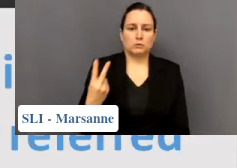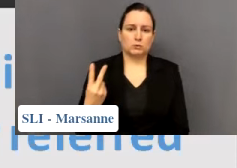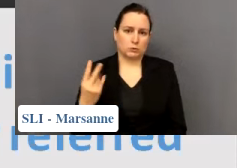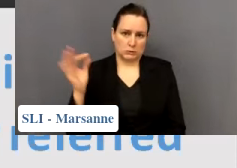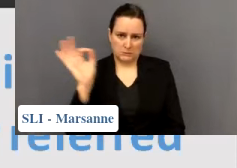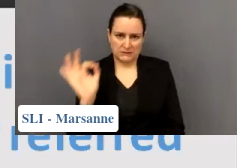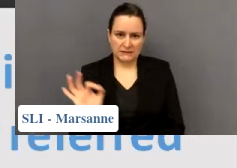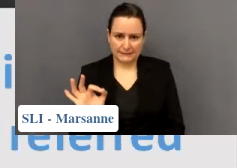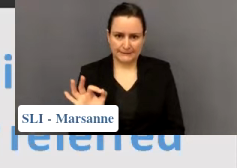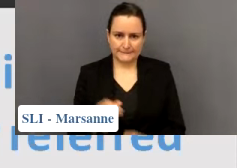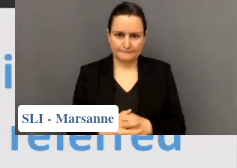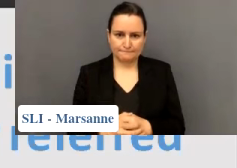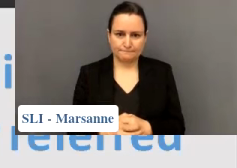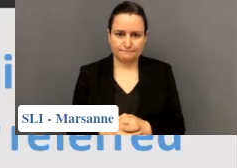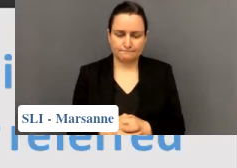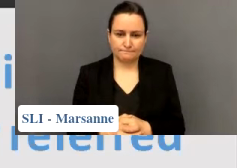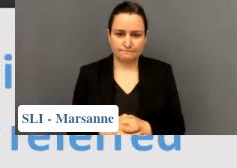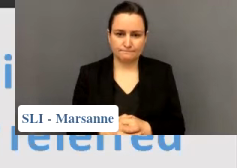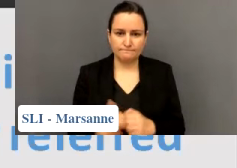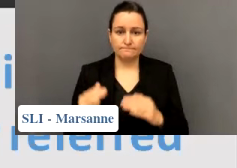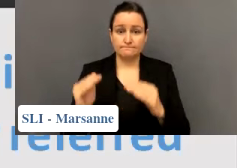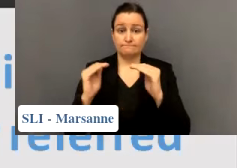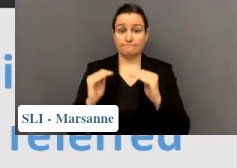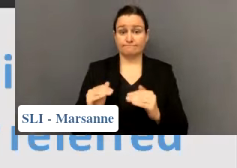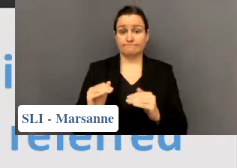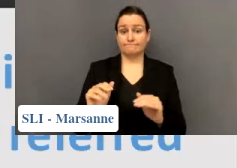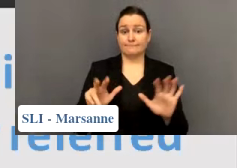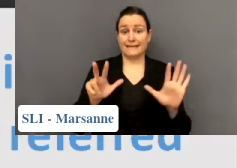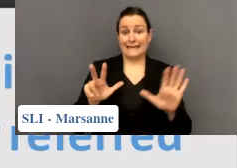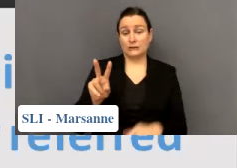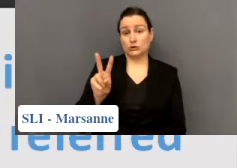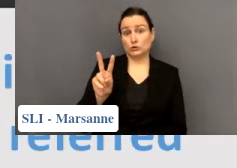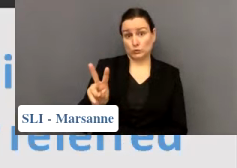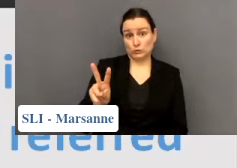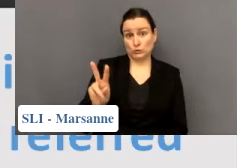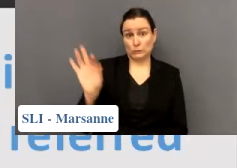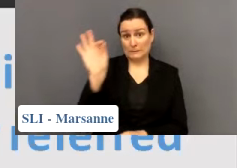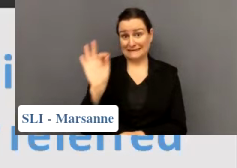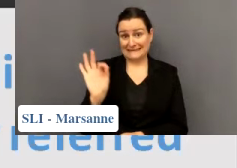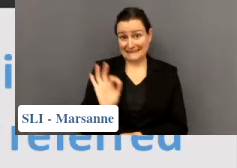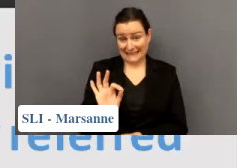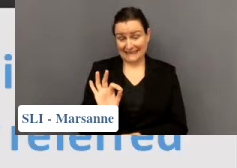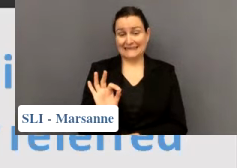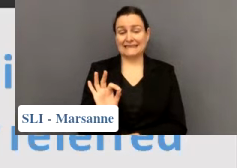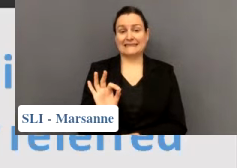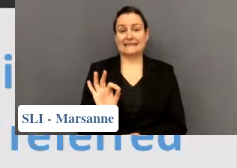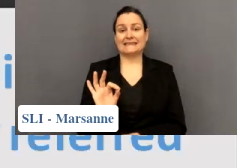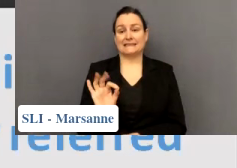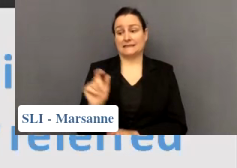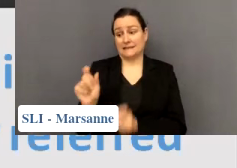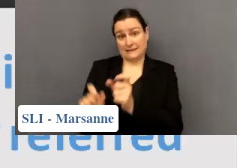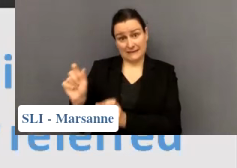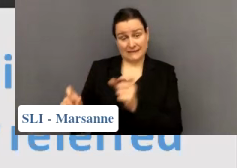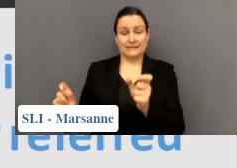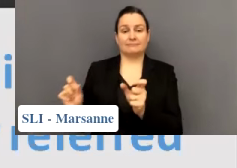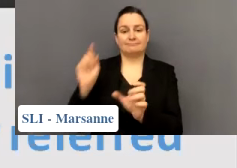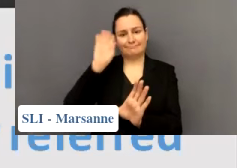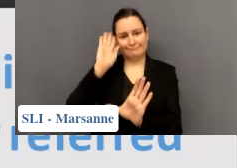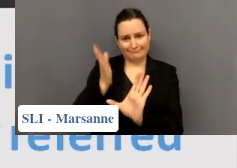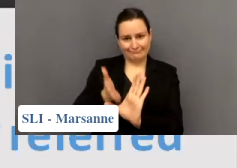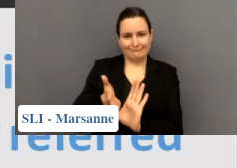violencia física, psicológica, 58% económica y patrimonial, 36%